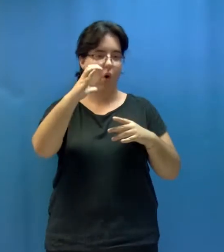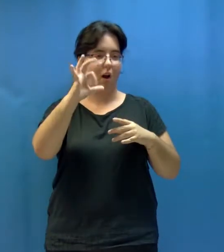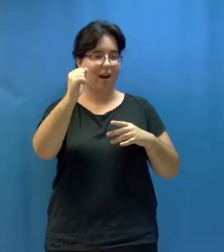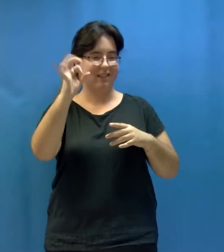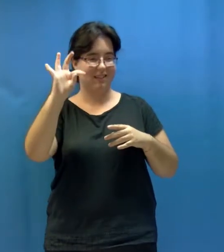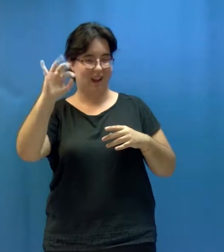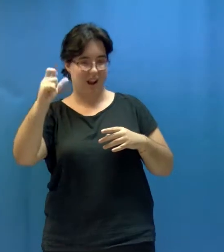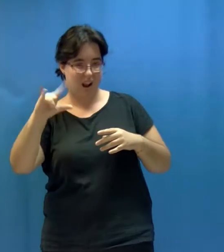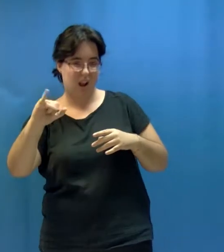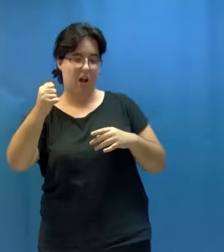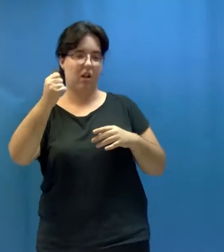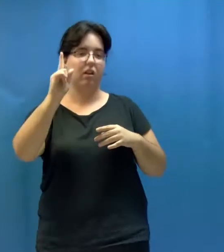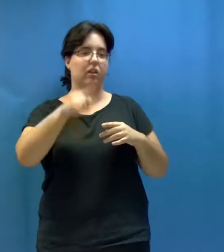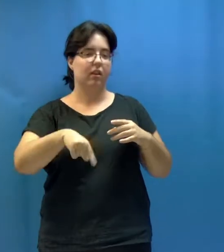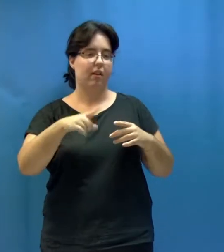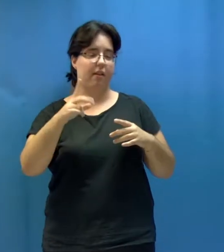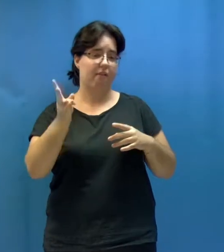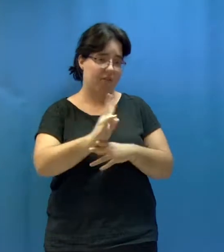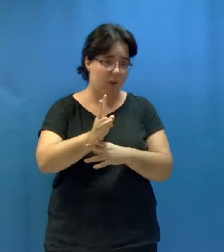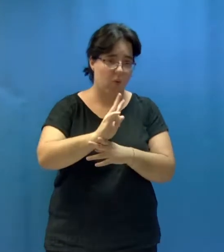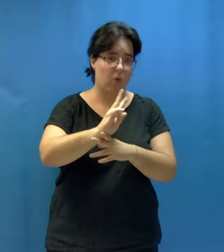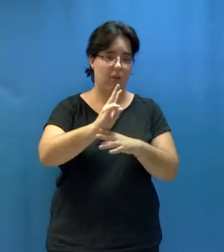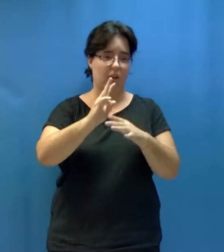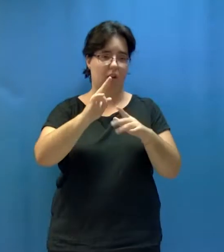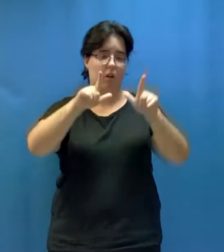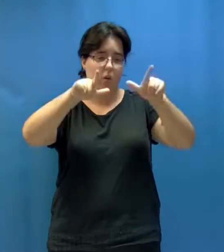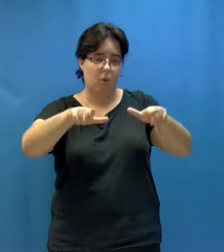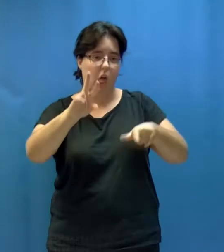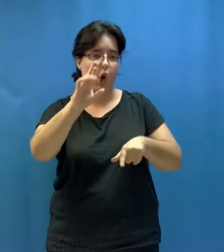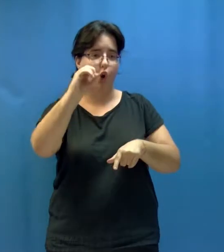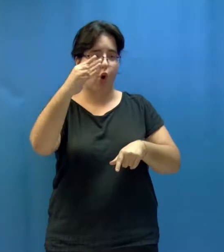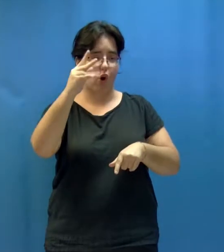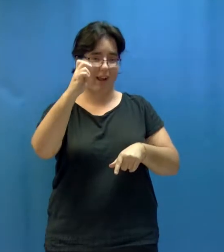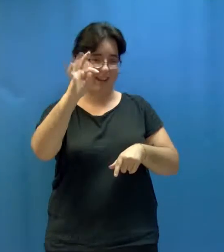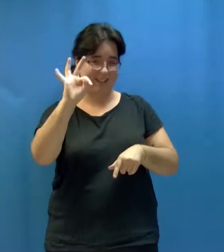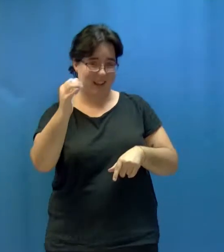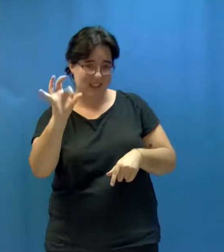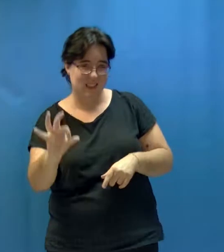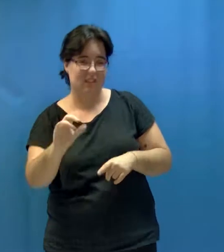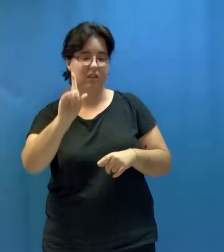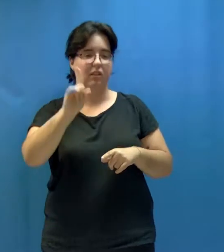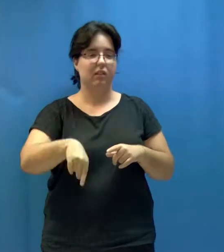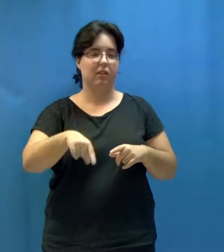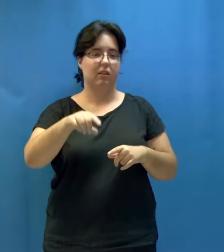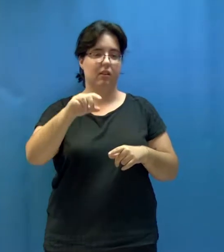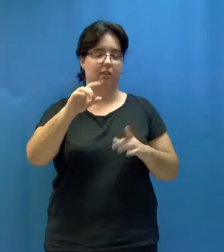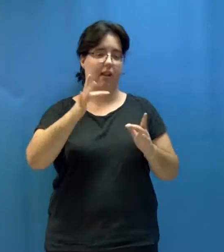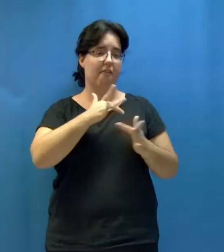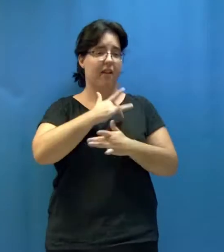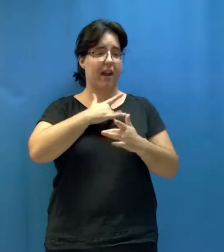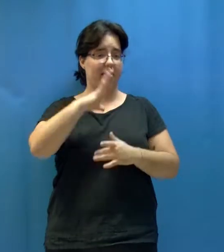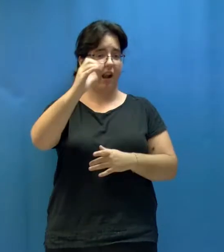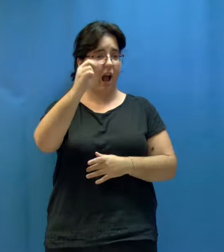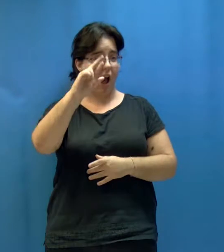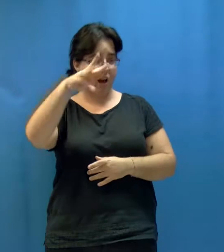José Obrero, Tercera Edad y Viudas, Cuadra Sabonet, Cremor, Roquetas, Sequior, San Agustín y San Marcos, La Panderola, Virgen del Carmen, La Amistad del